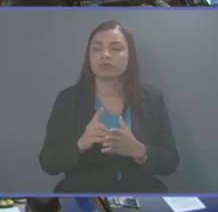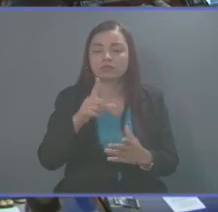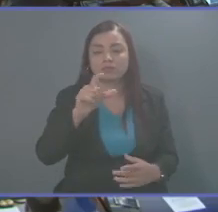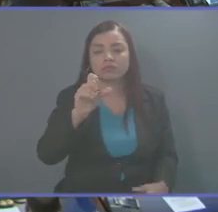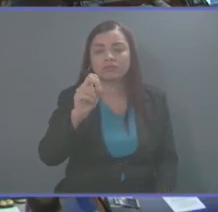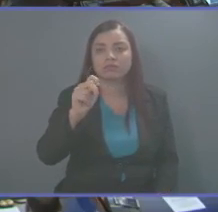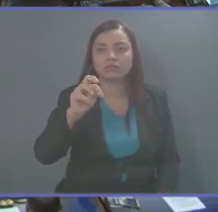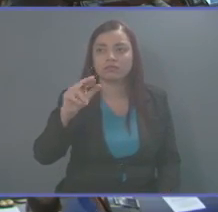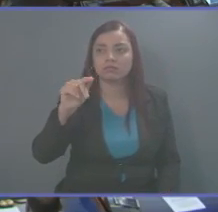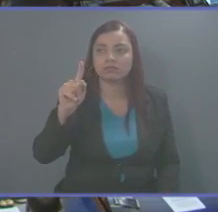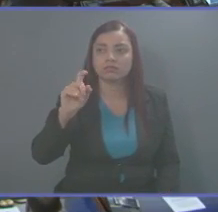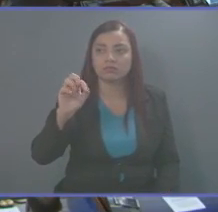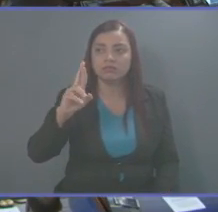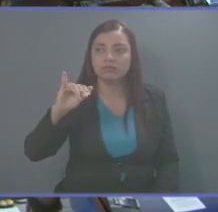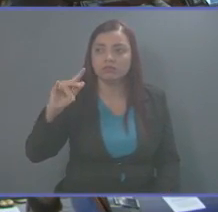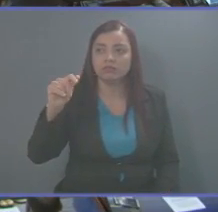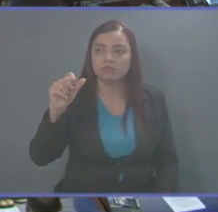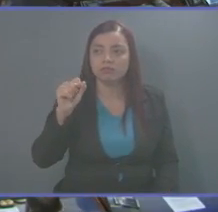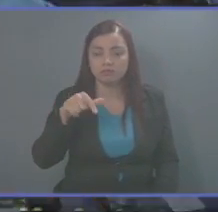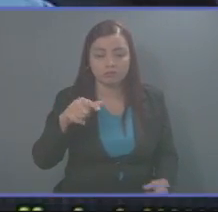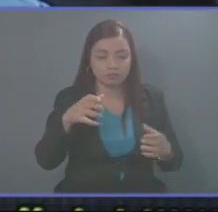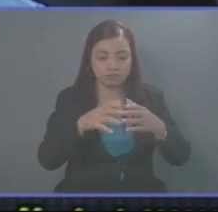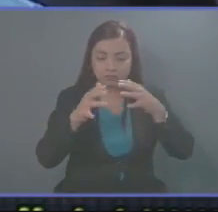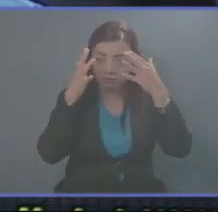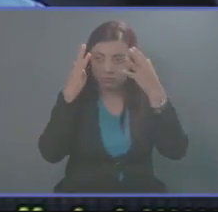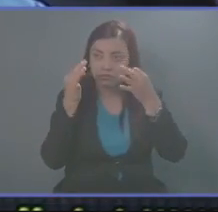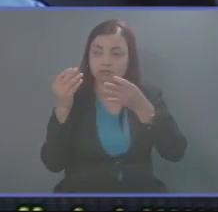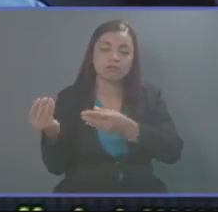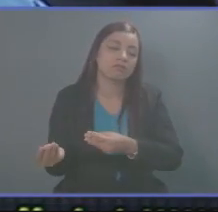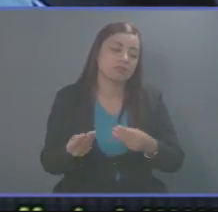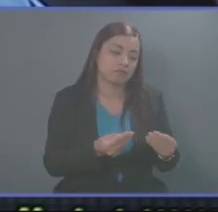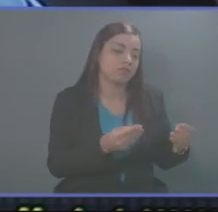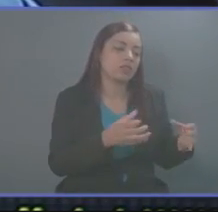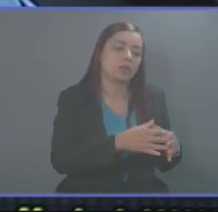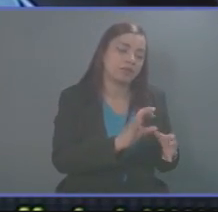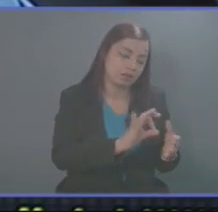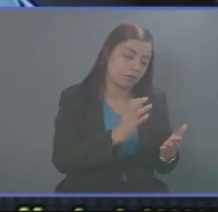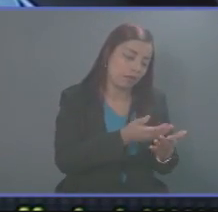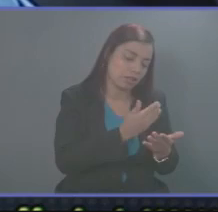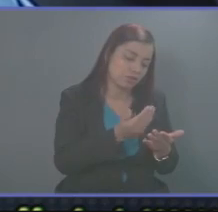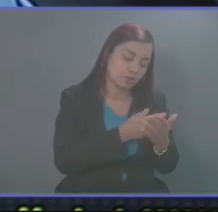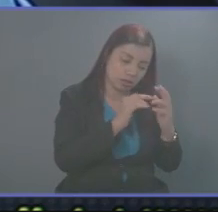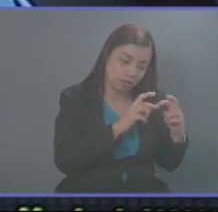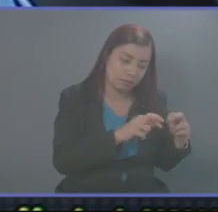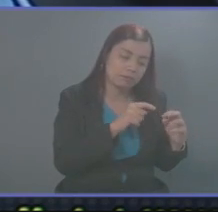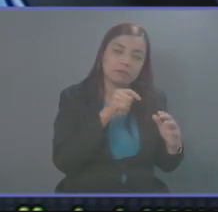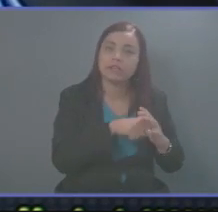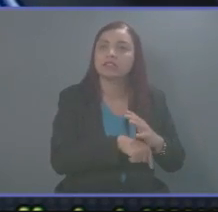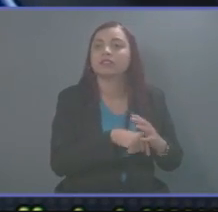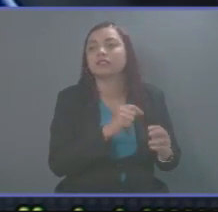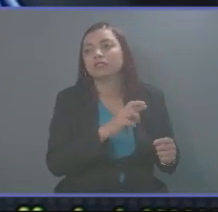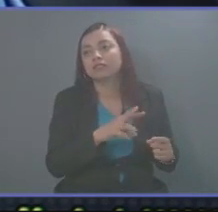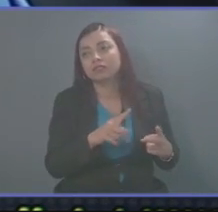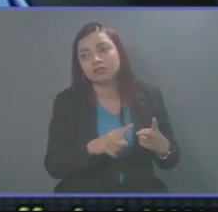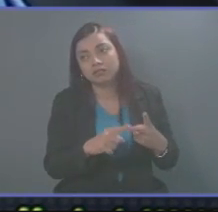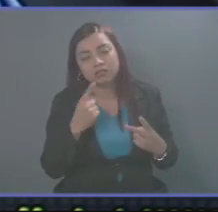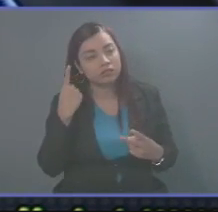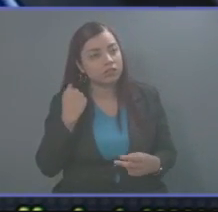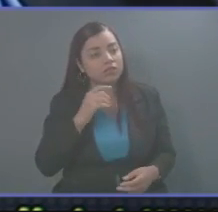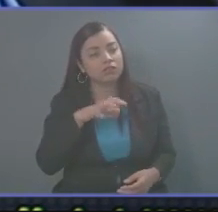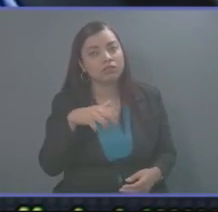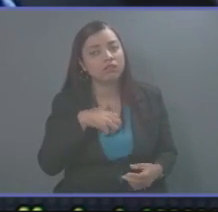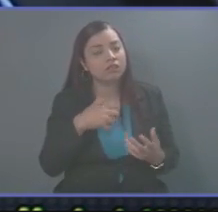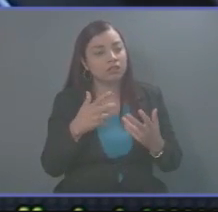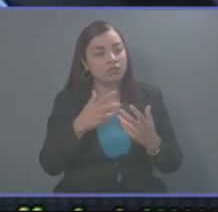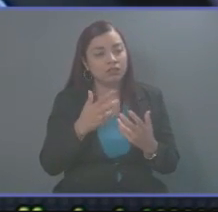Rivas, que este dictamen mejor regrese a la comisión para más estudio. Los señores microempresarios